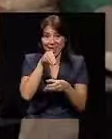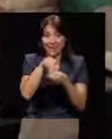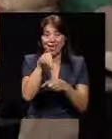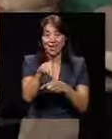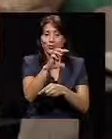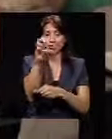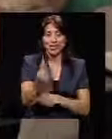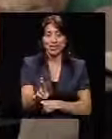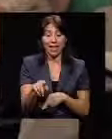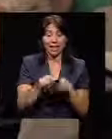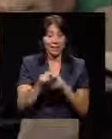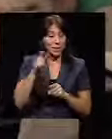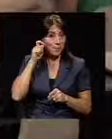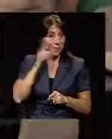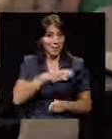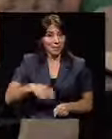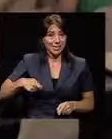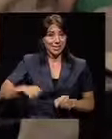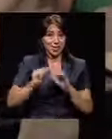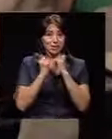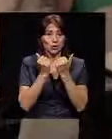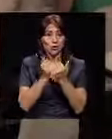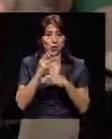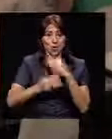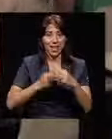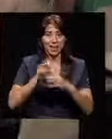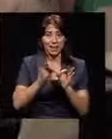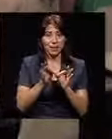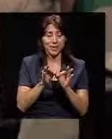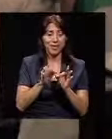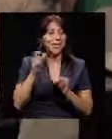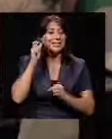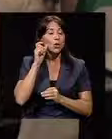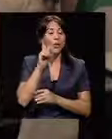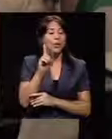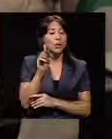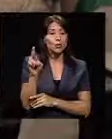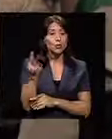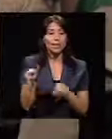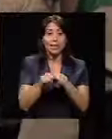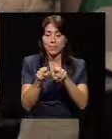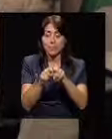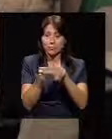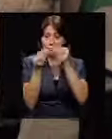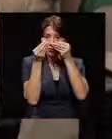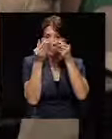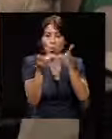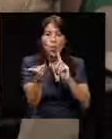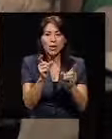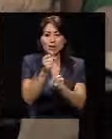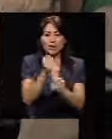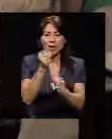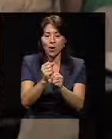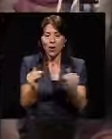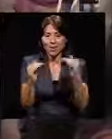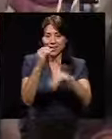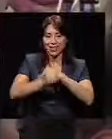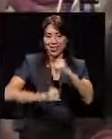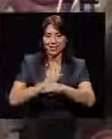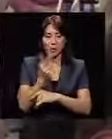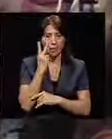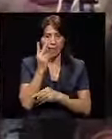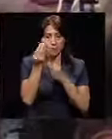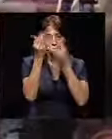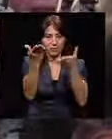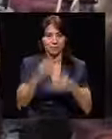WASLI, la señora Debra Russell, también expuso la situación y el trabajo de esta asociación a nivel internacional. Veamos los detalles.